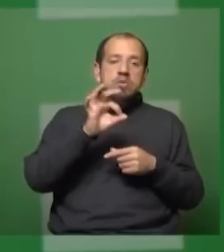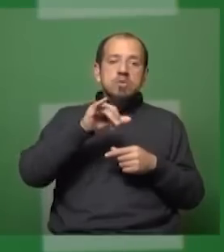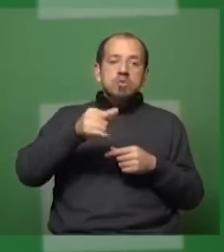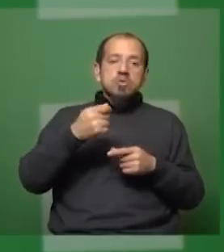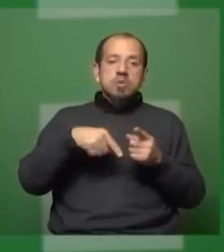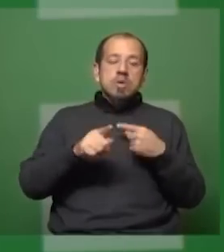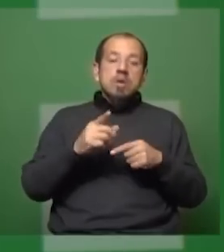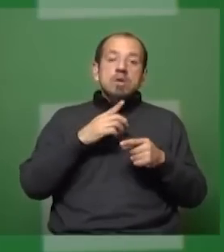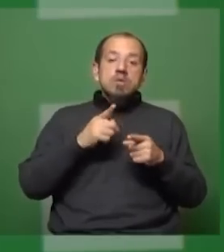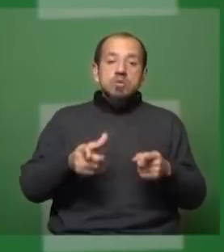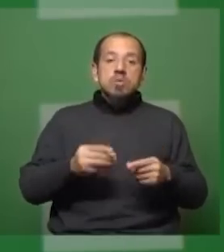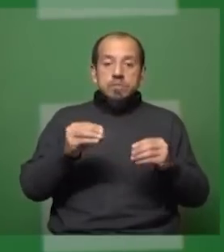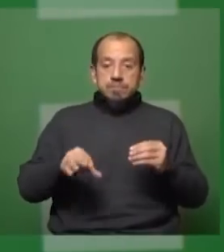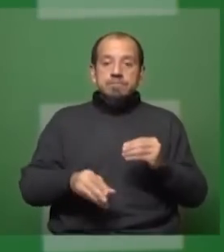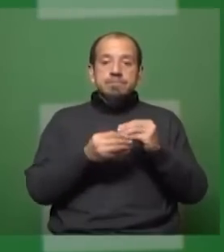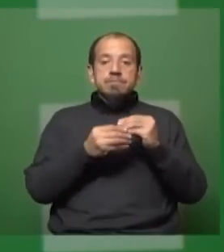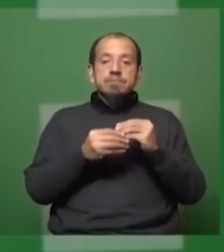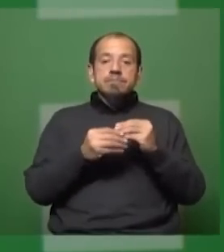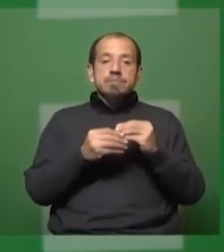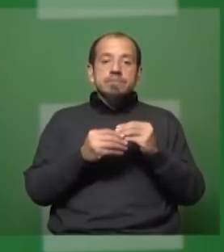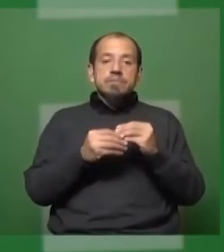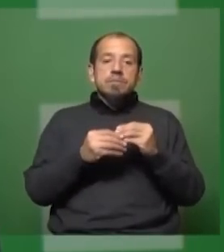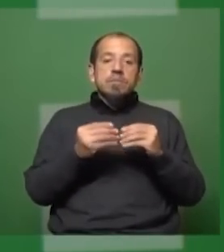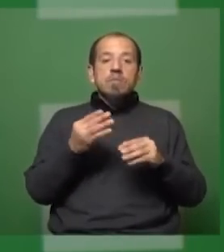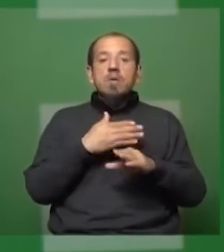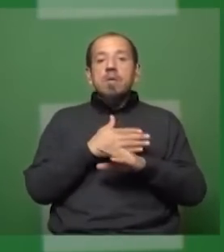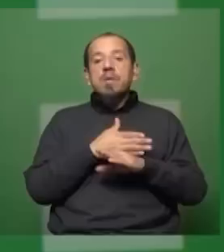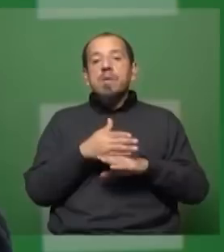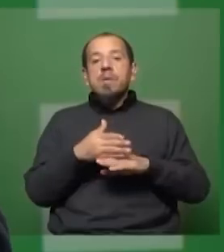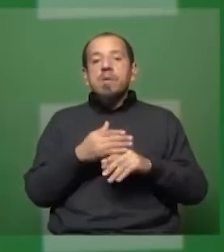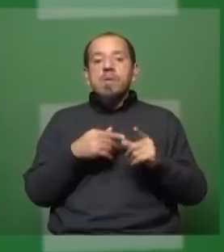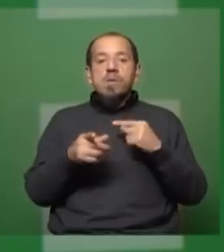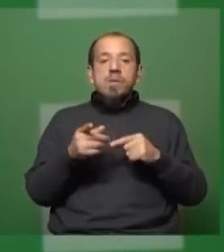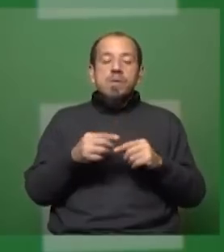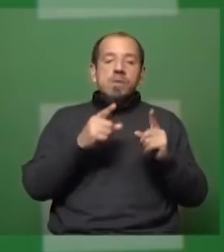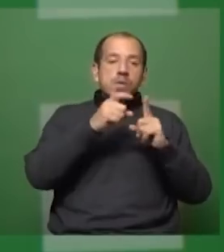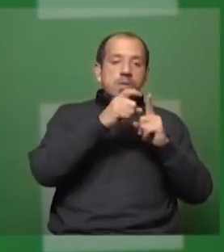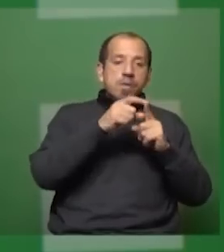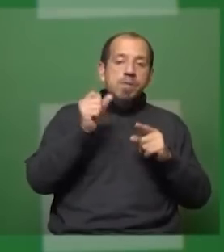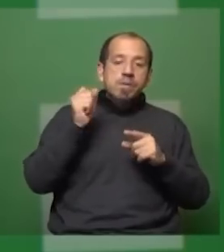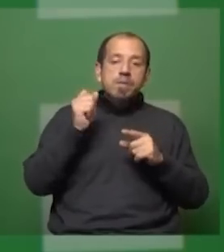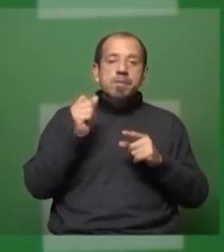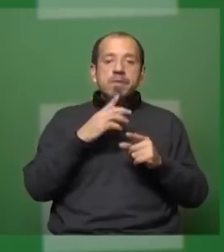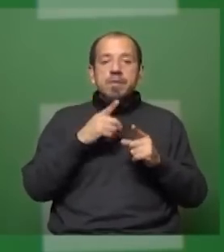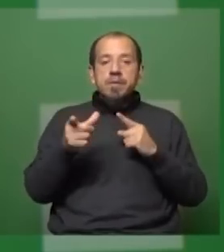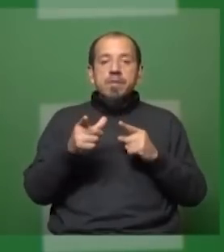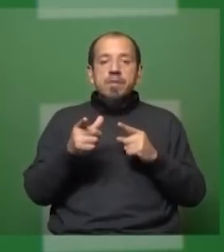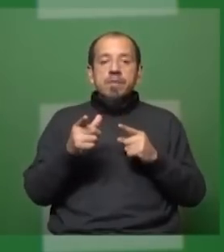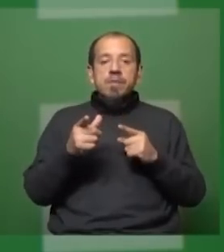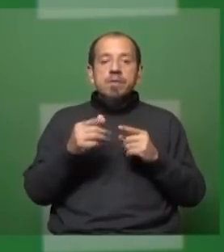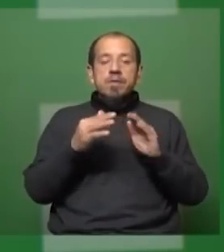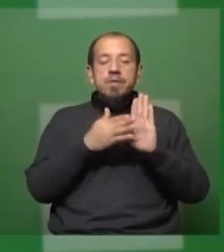de soja si uno lo suma además al atraso cambiario si uno lo asuma además a la diferencia de tipo cambiario que existe en los departamentos